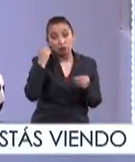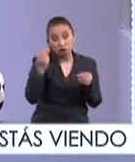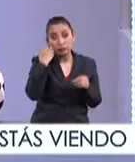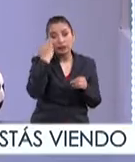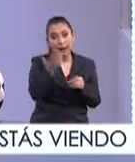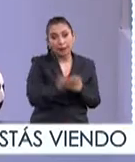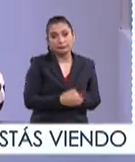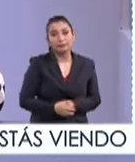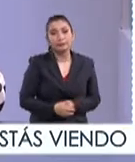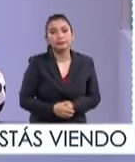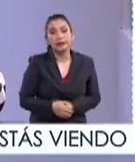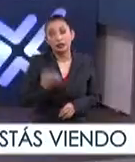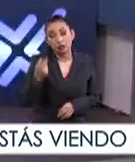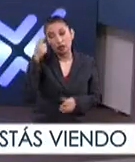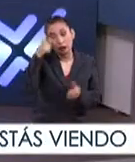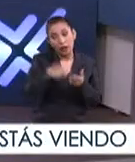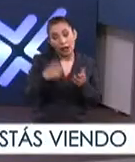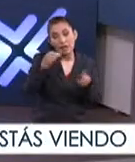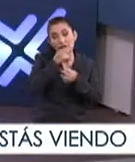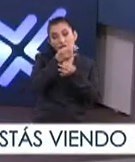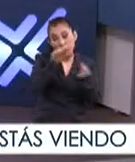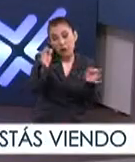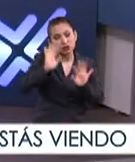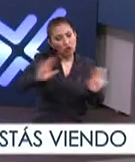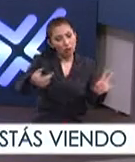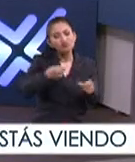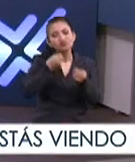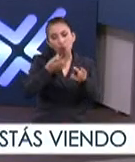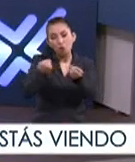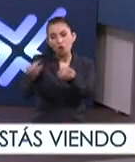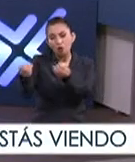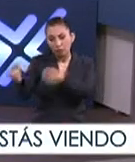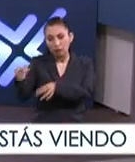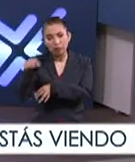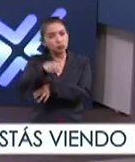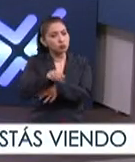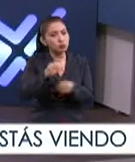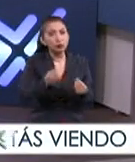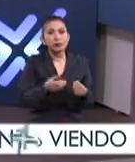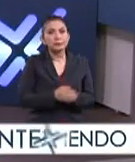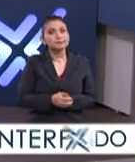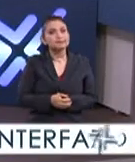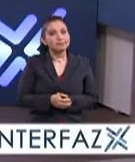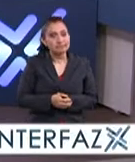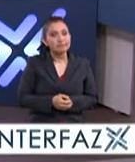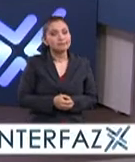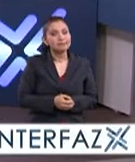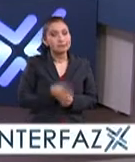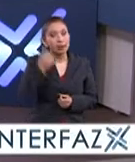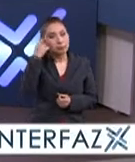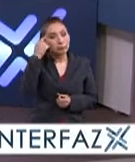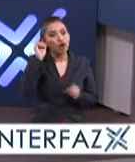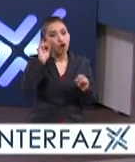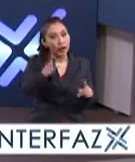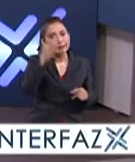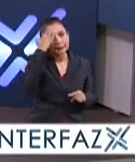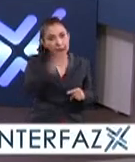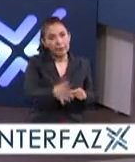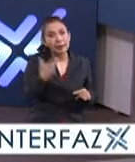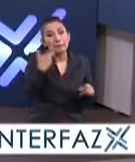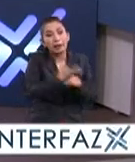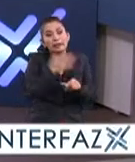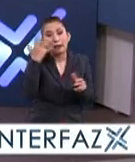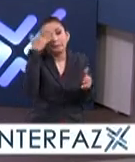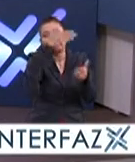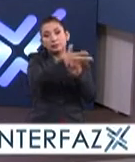de ellos piensan. Claro. Entonces creo que la información se dio, se brindó y muchos de ellos quedaron pues al menos con el conocimiento de sus